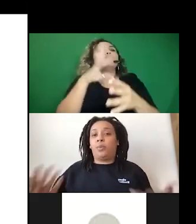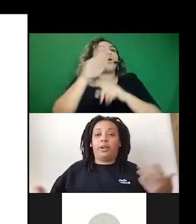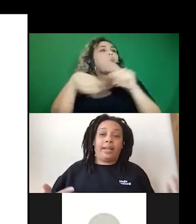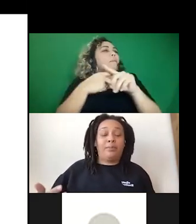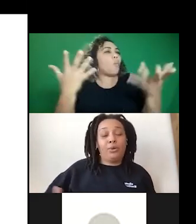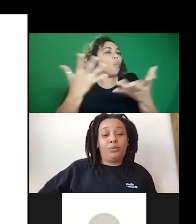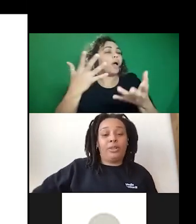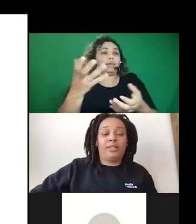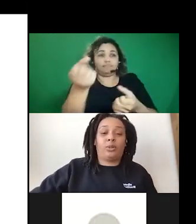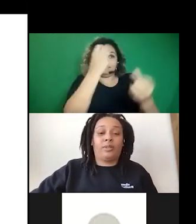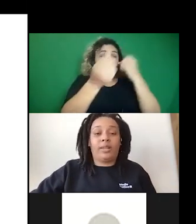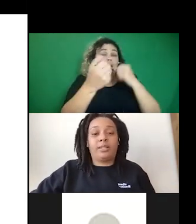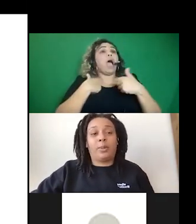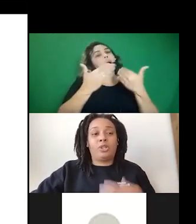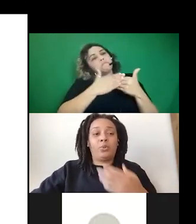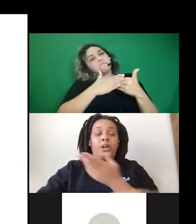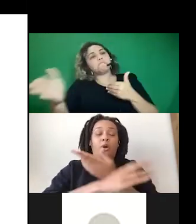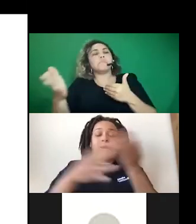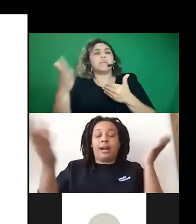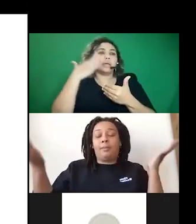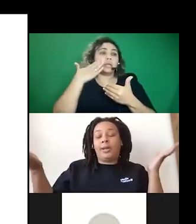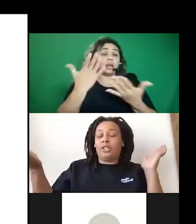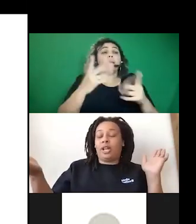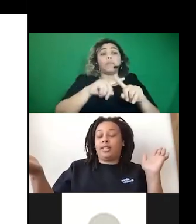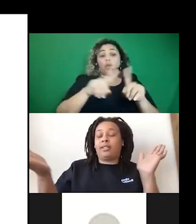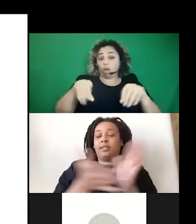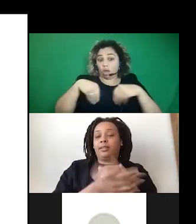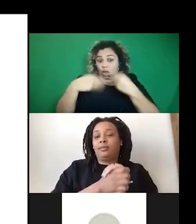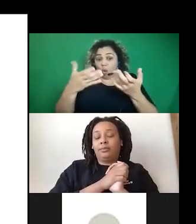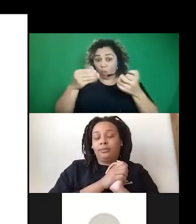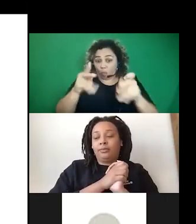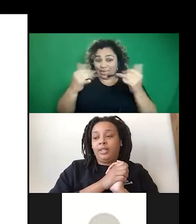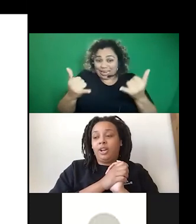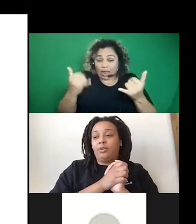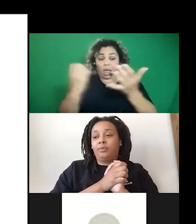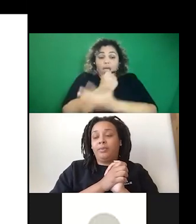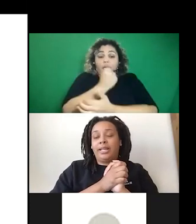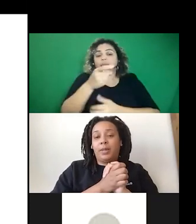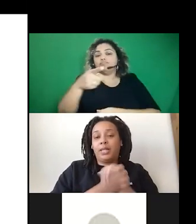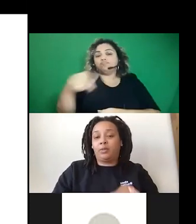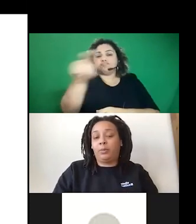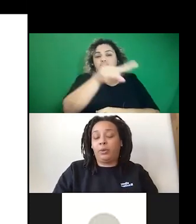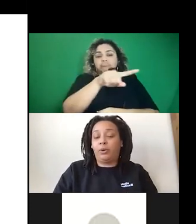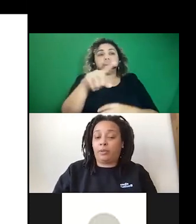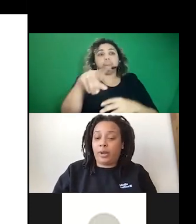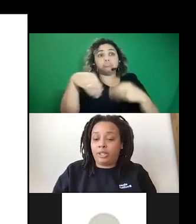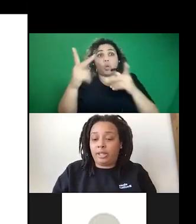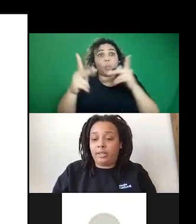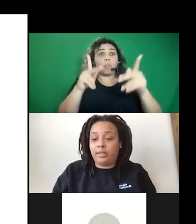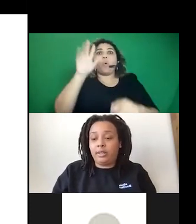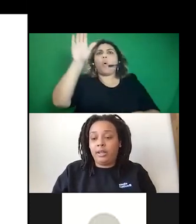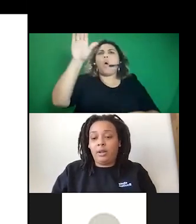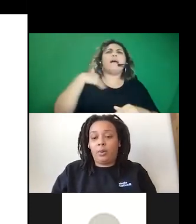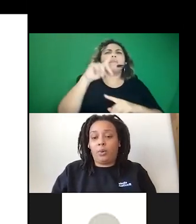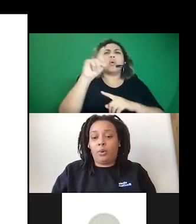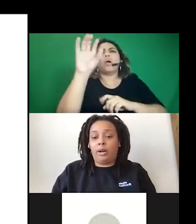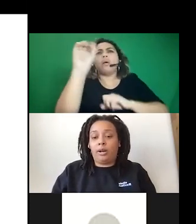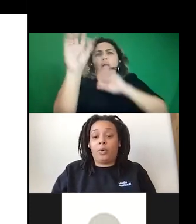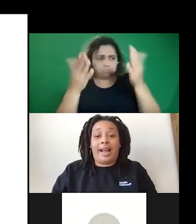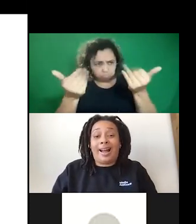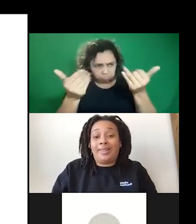esto fuera distinto te gustaría ver una parte dos sería súper lindo tenerlo para movernos con